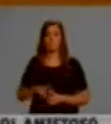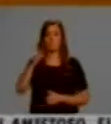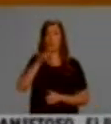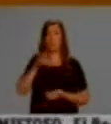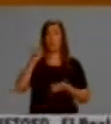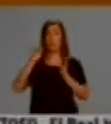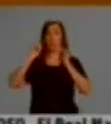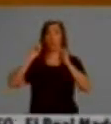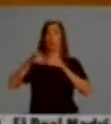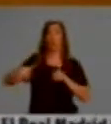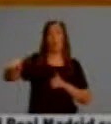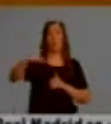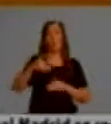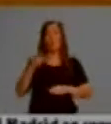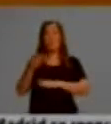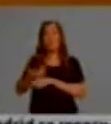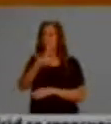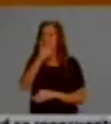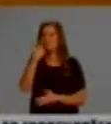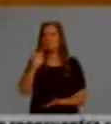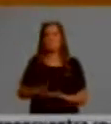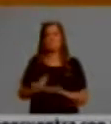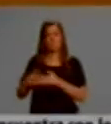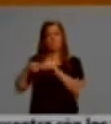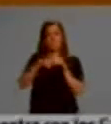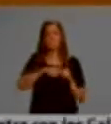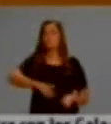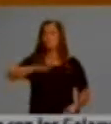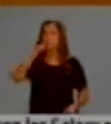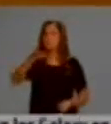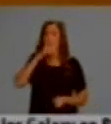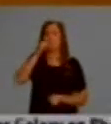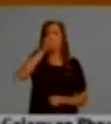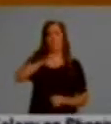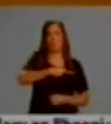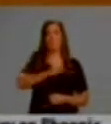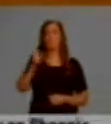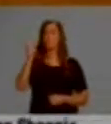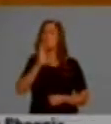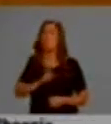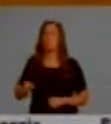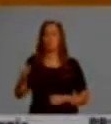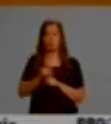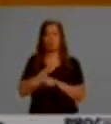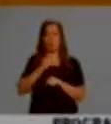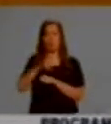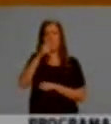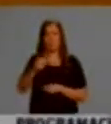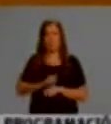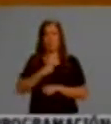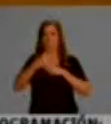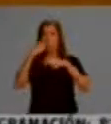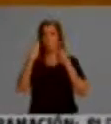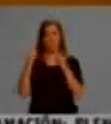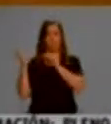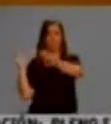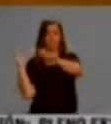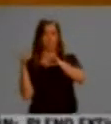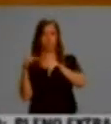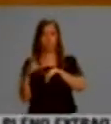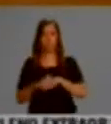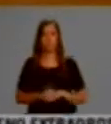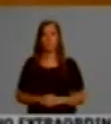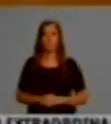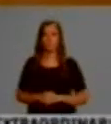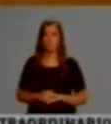allí hemos podido comprobar una solidaridad ciudadana ejemplar y la extraordinaria labor de los empleados públicos.